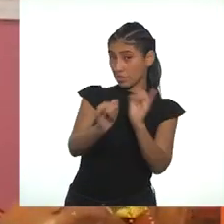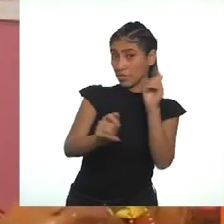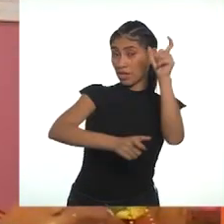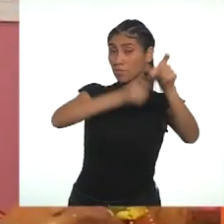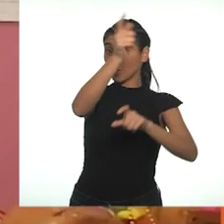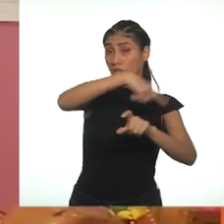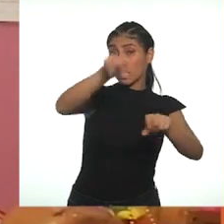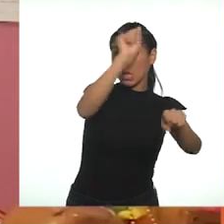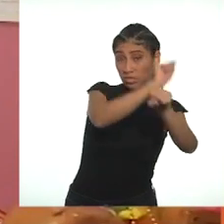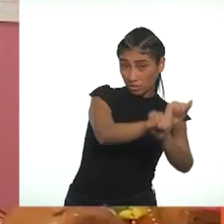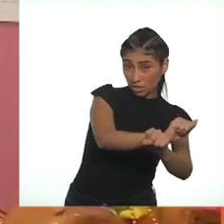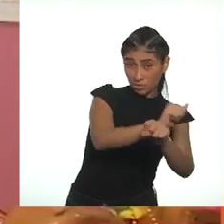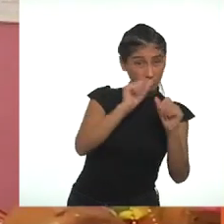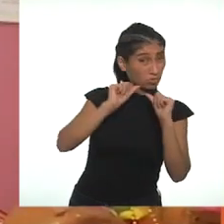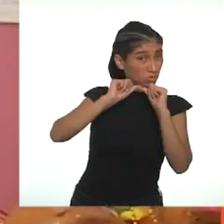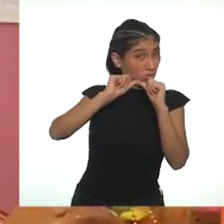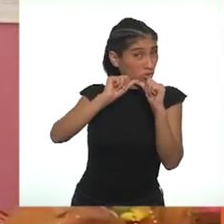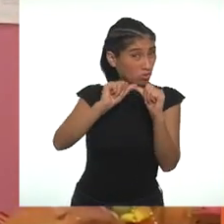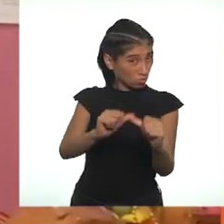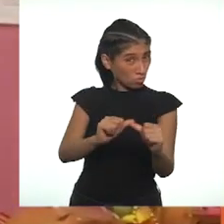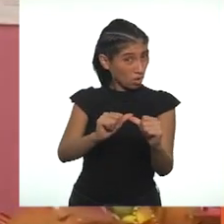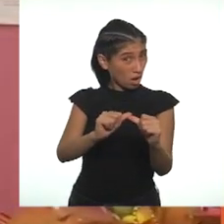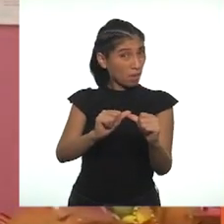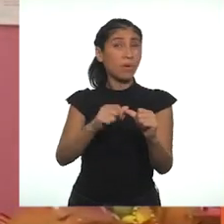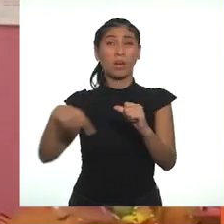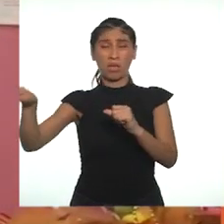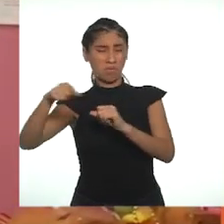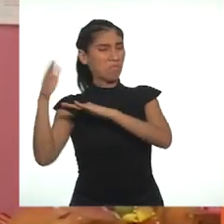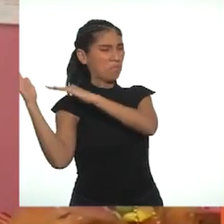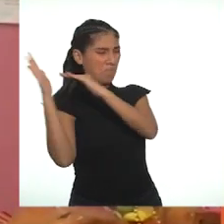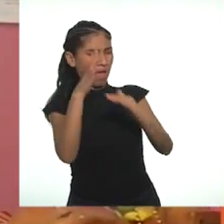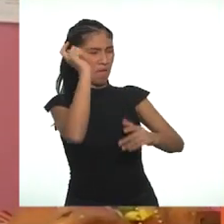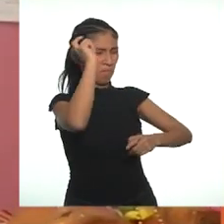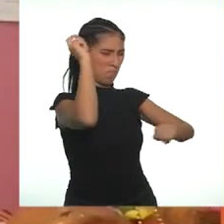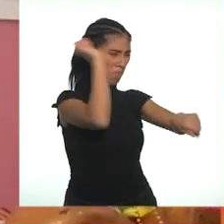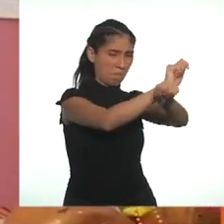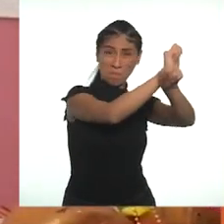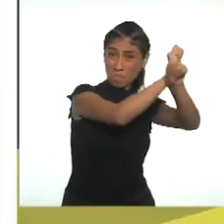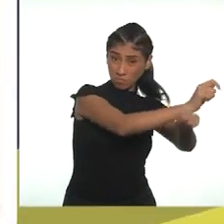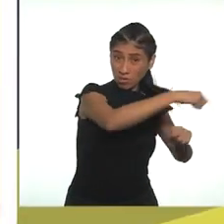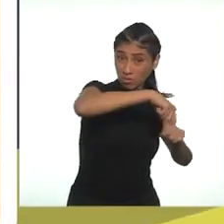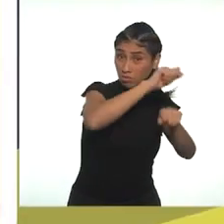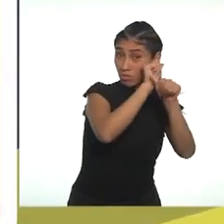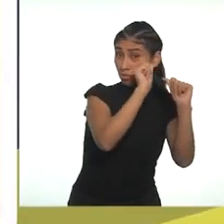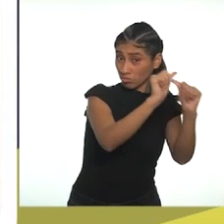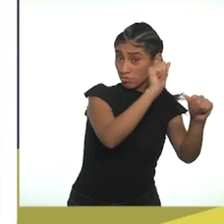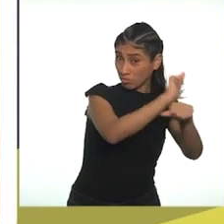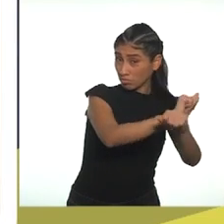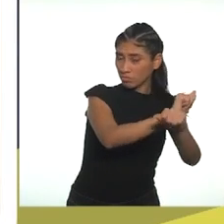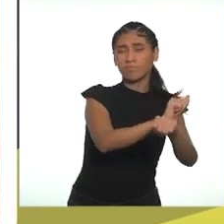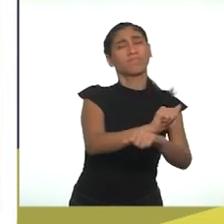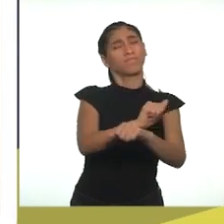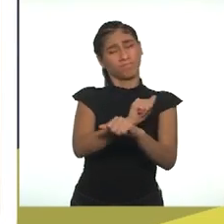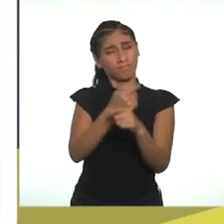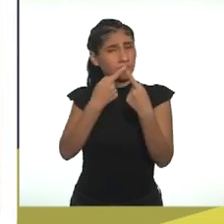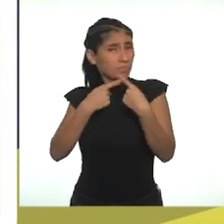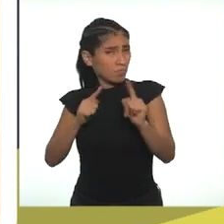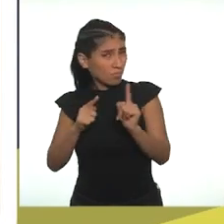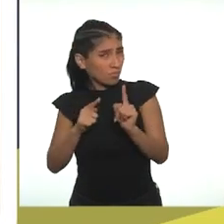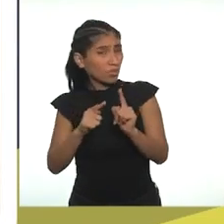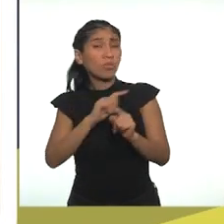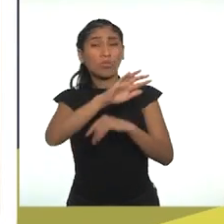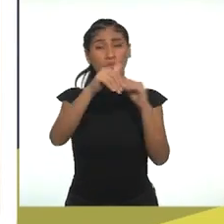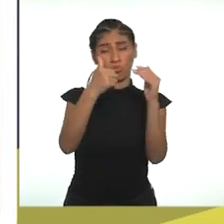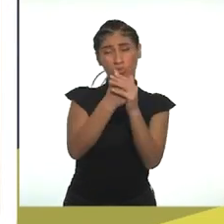población indígena seguía siendo considerada inferior y se mantenía la esclavitud. Así es, Yari. Pero no solo